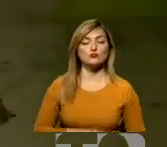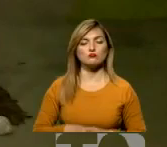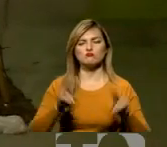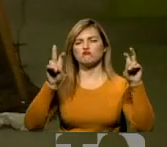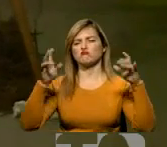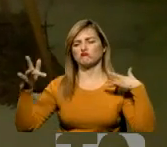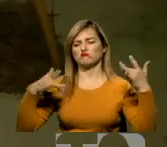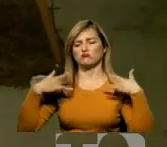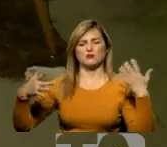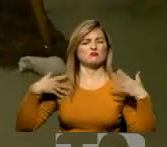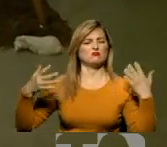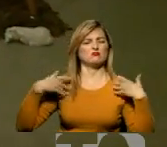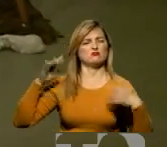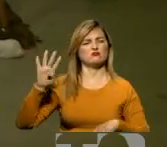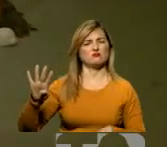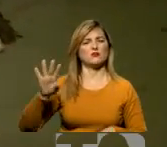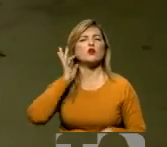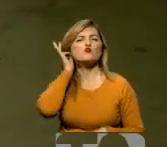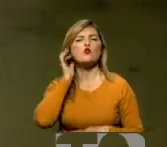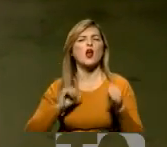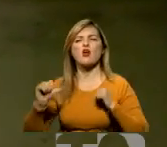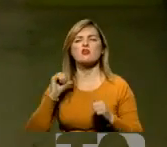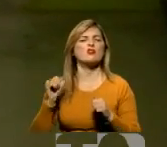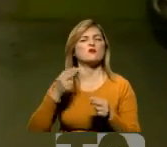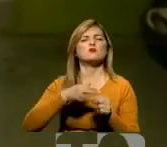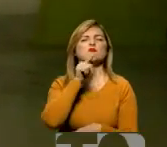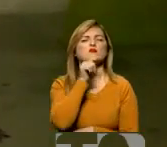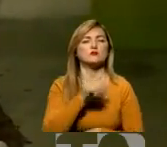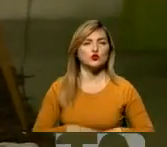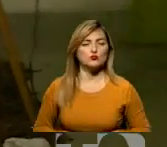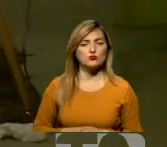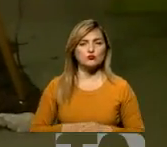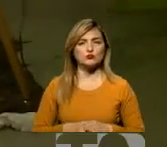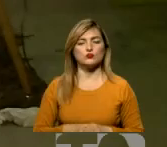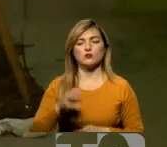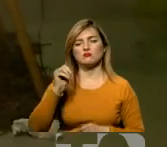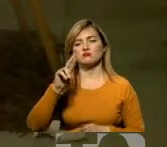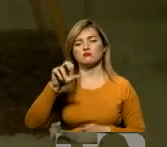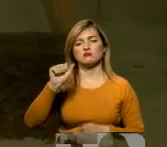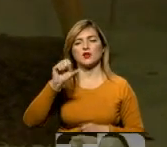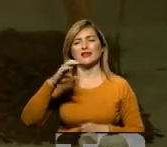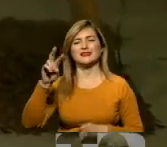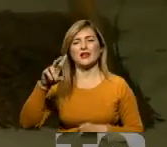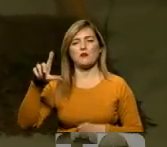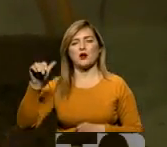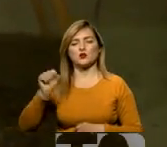Cuatro, según ellas, ¿cuáles son las actrices? En la versión ellas es Mare Ceballos y Carla